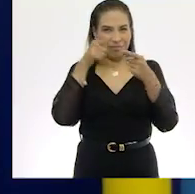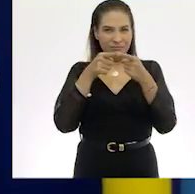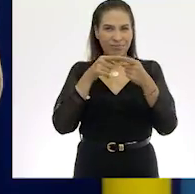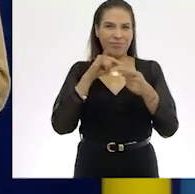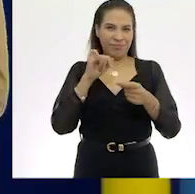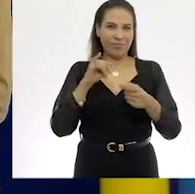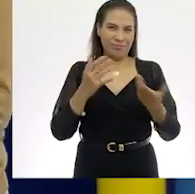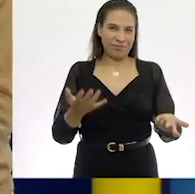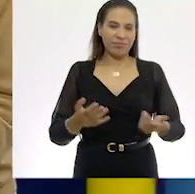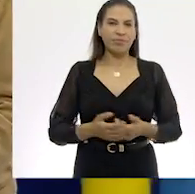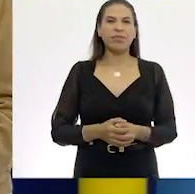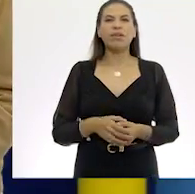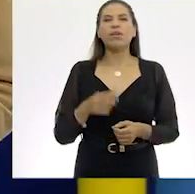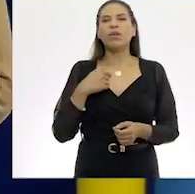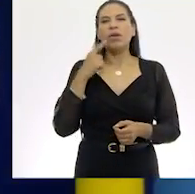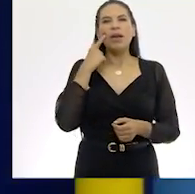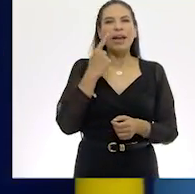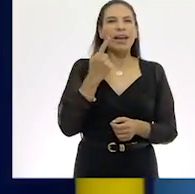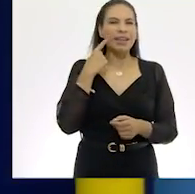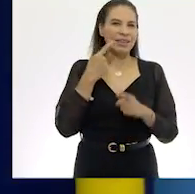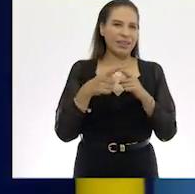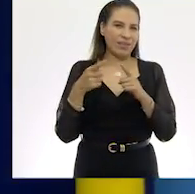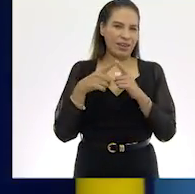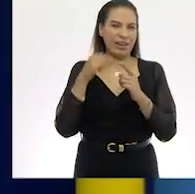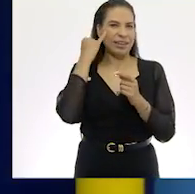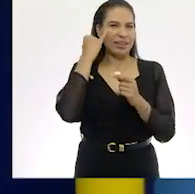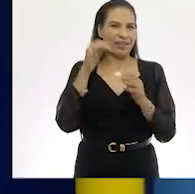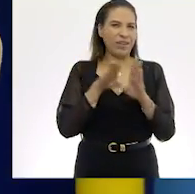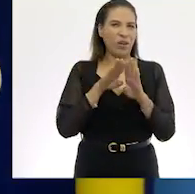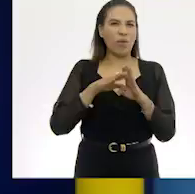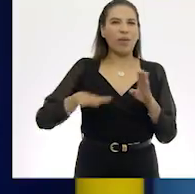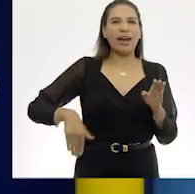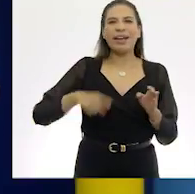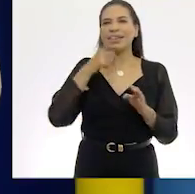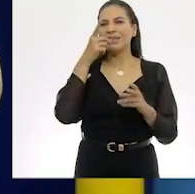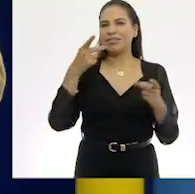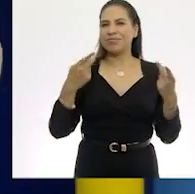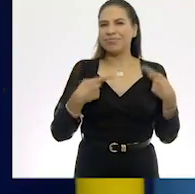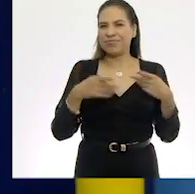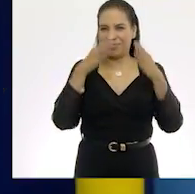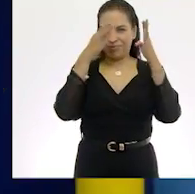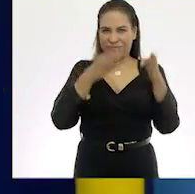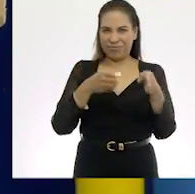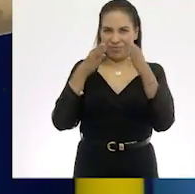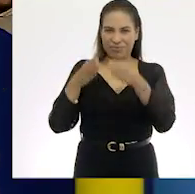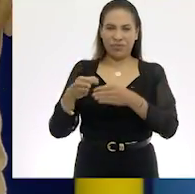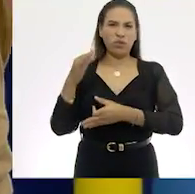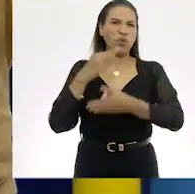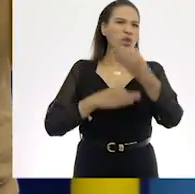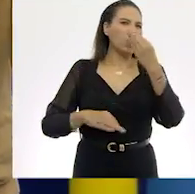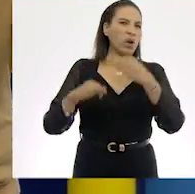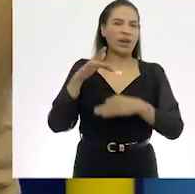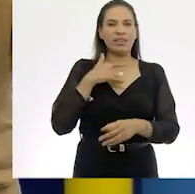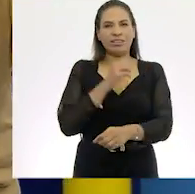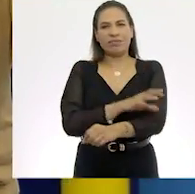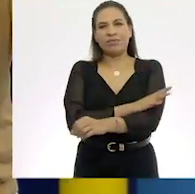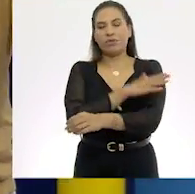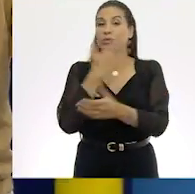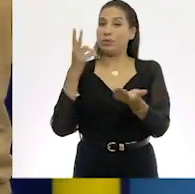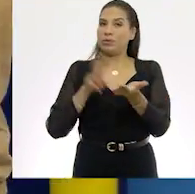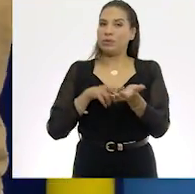Sí. Yo anoté varias ideas tal y como las dijeron los personajes. Todas